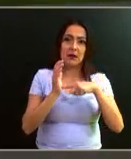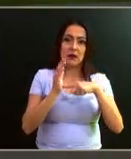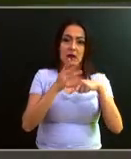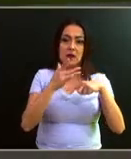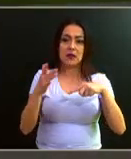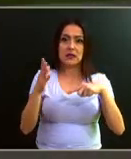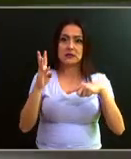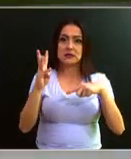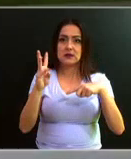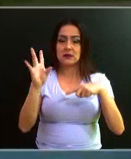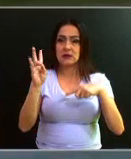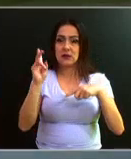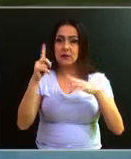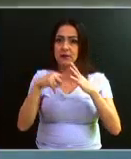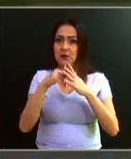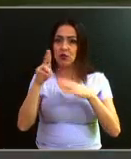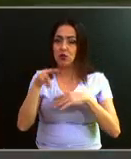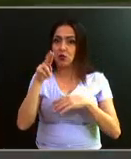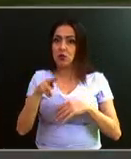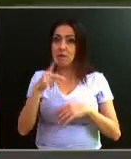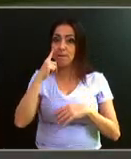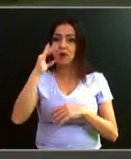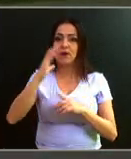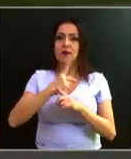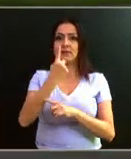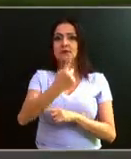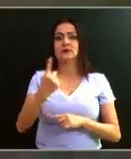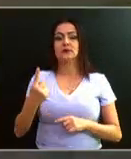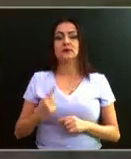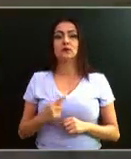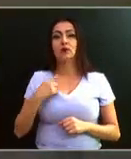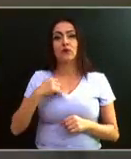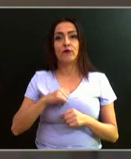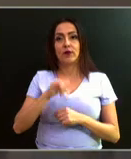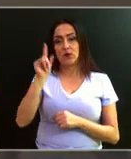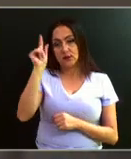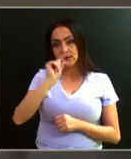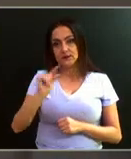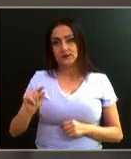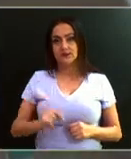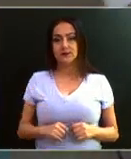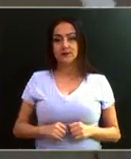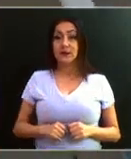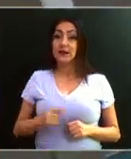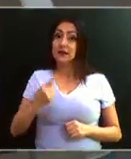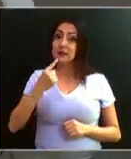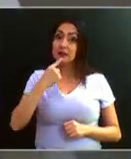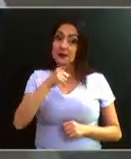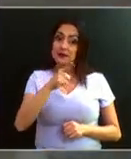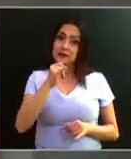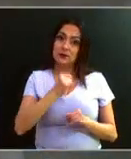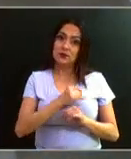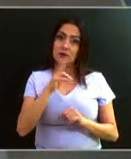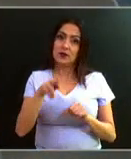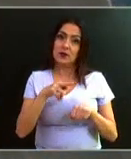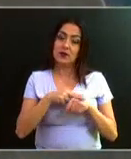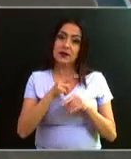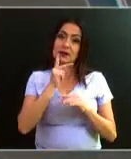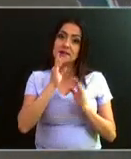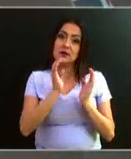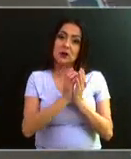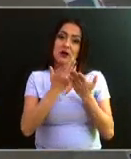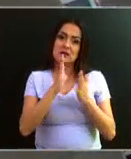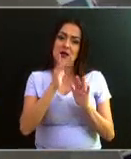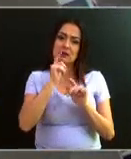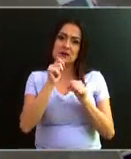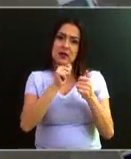y 67 mil colones por persona durante un viaje de una semana. Según indica el propio Instituto Nacional de Seguros, ya se